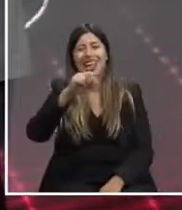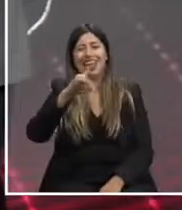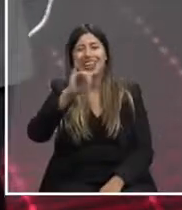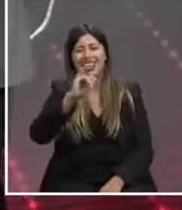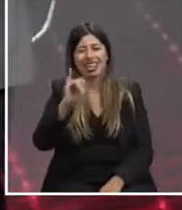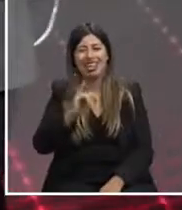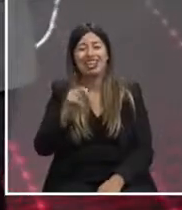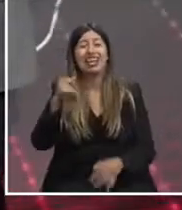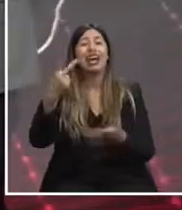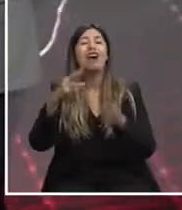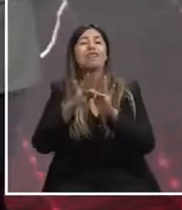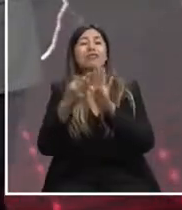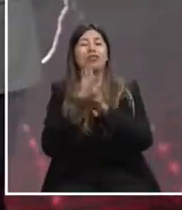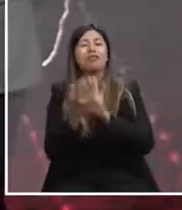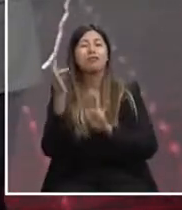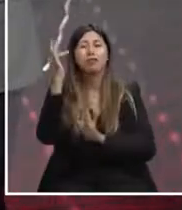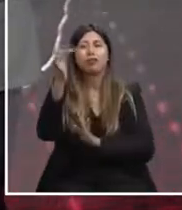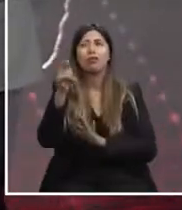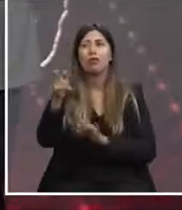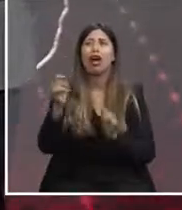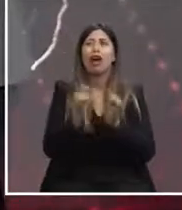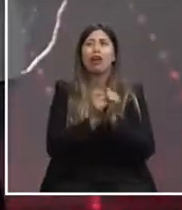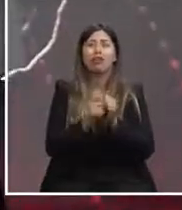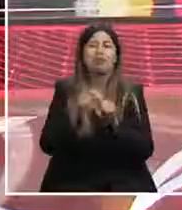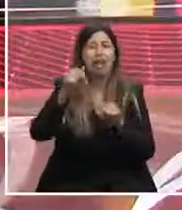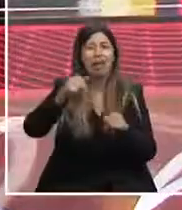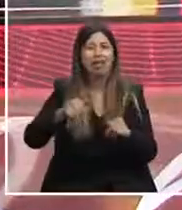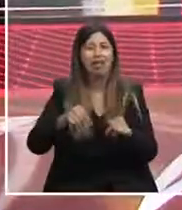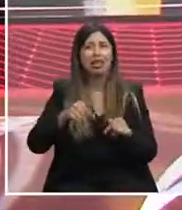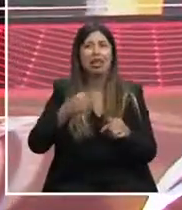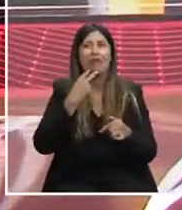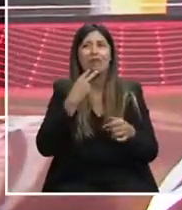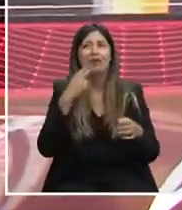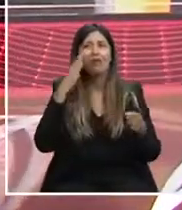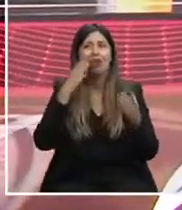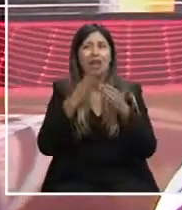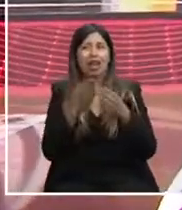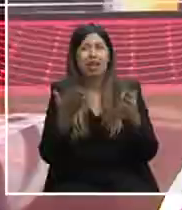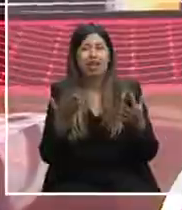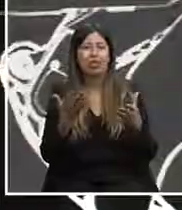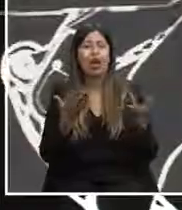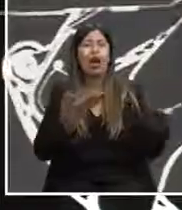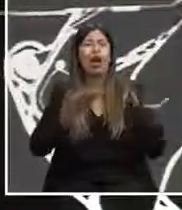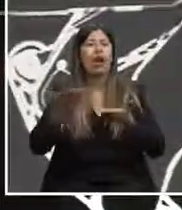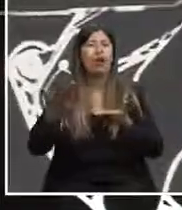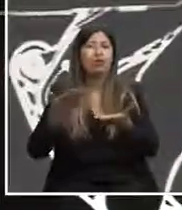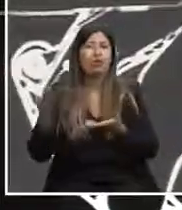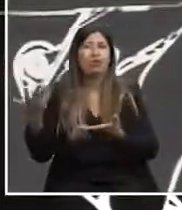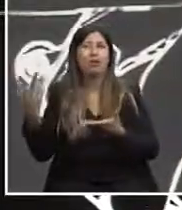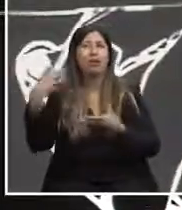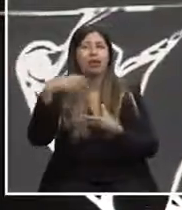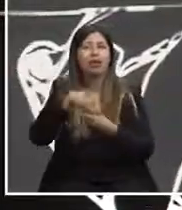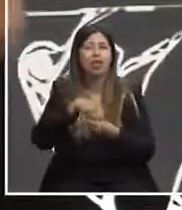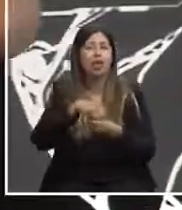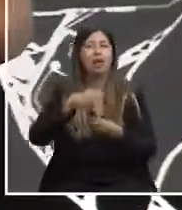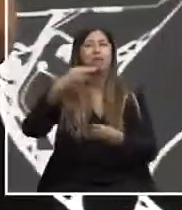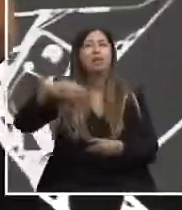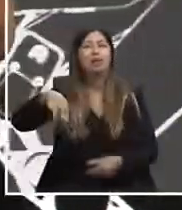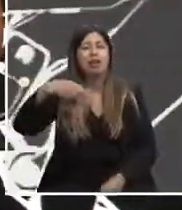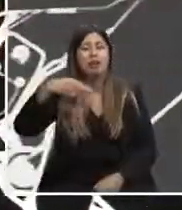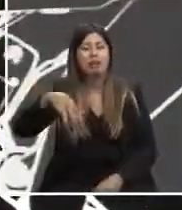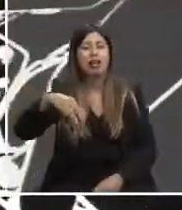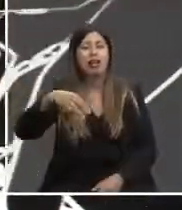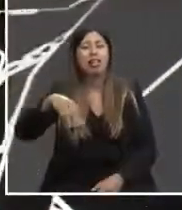senador Girardi por habernos acompañado aquí en vivo y en directo para compartir esta incorporación, ¿cierto?, de la Municipalidad de